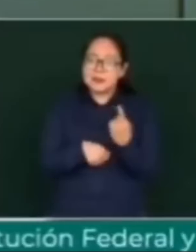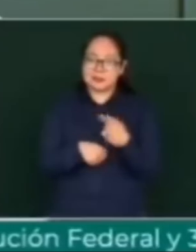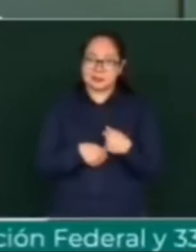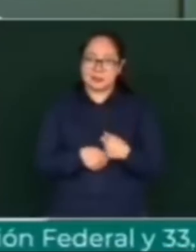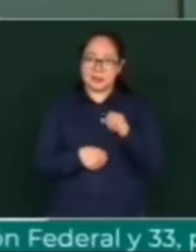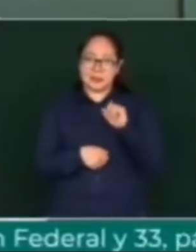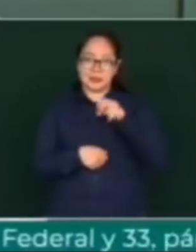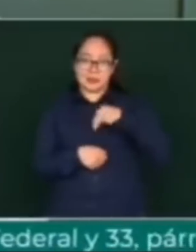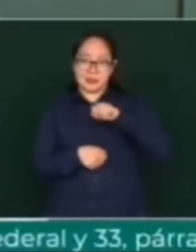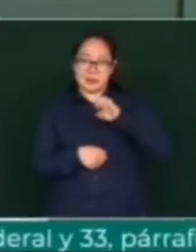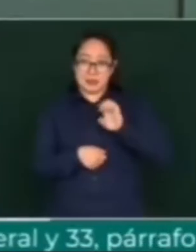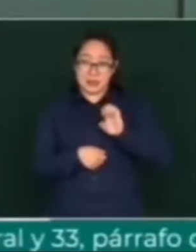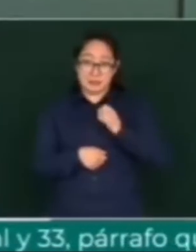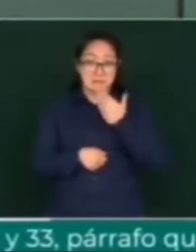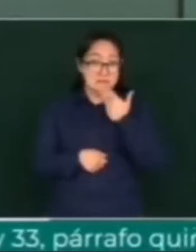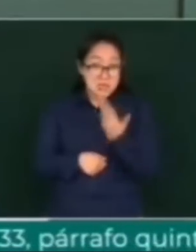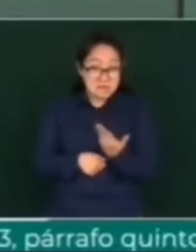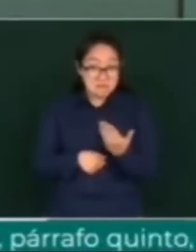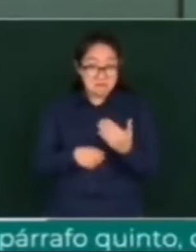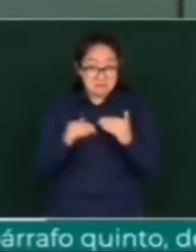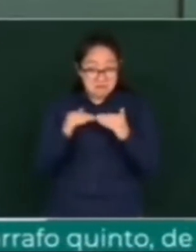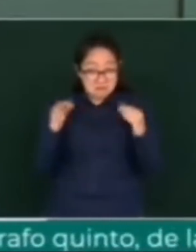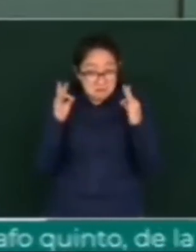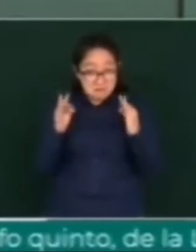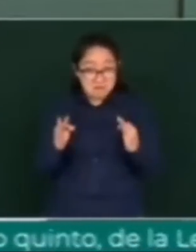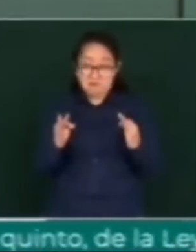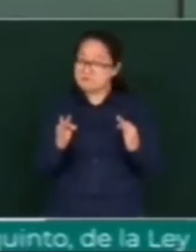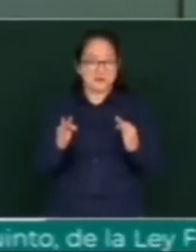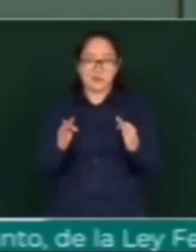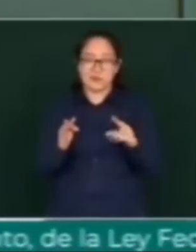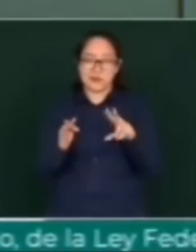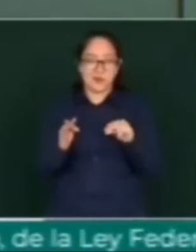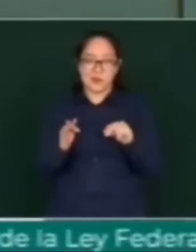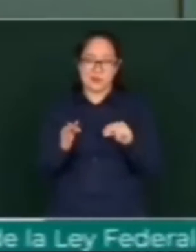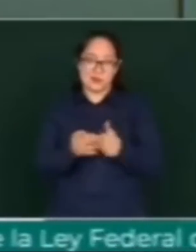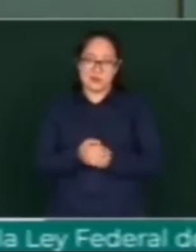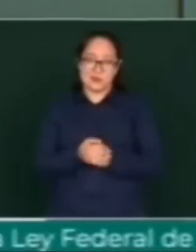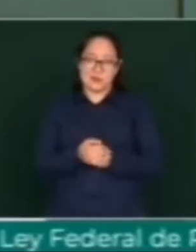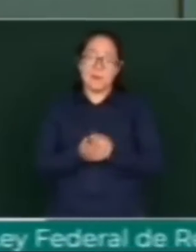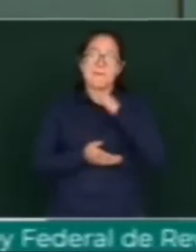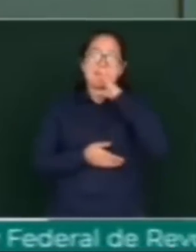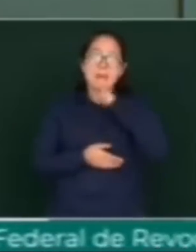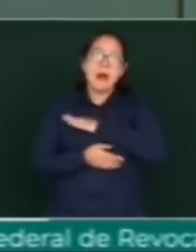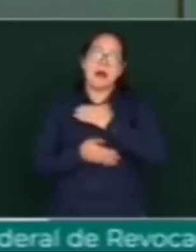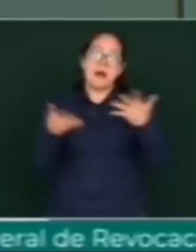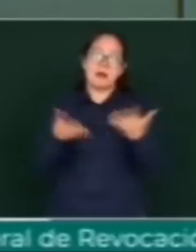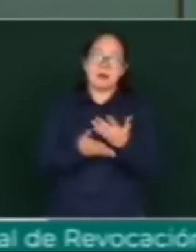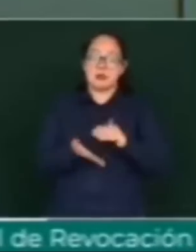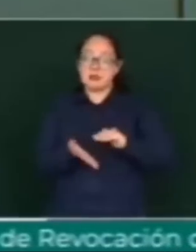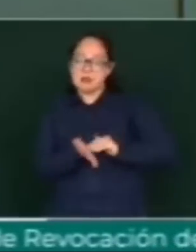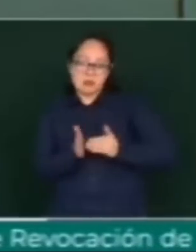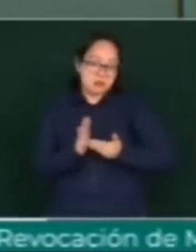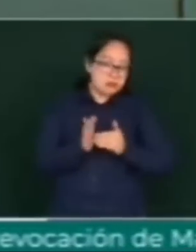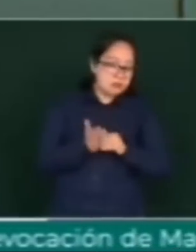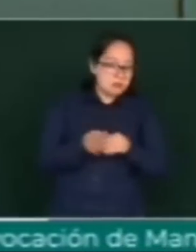ahora sí amigos y amigas vamos a ir al Senado de México, vamos a escuchar el berrinche que hizo la oposición, porque